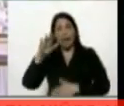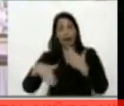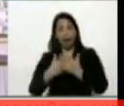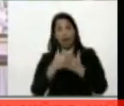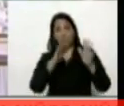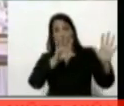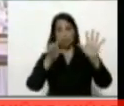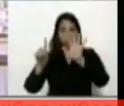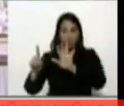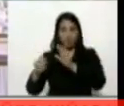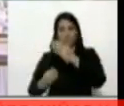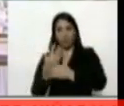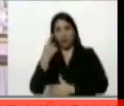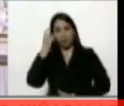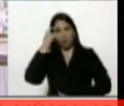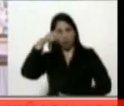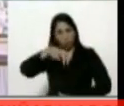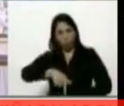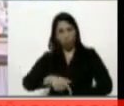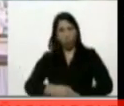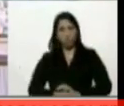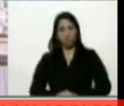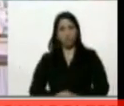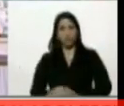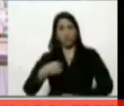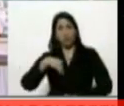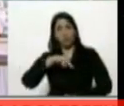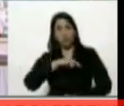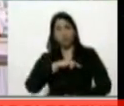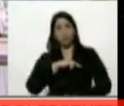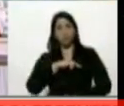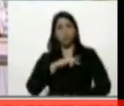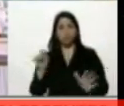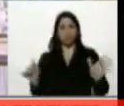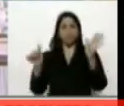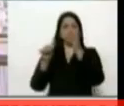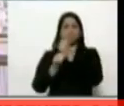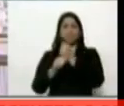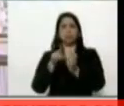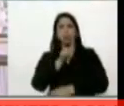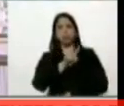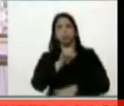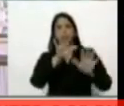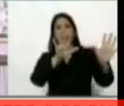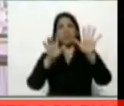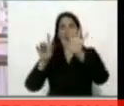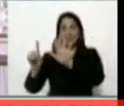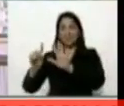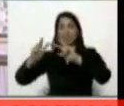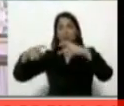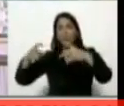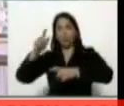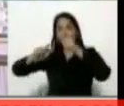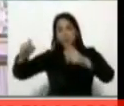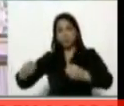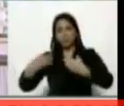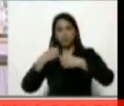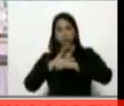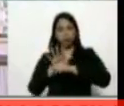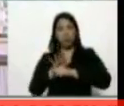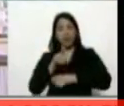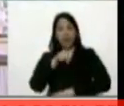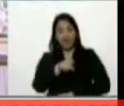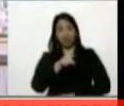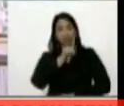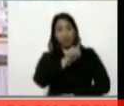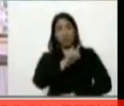han decidido apretar, generar conflictos que de verdad generan una escalada delicada, pero